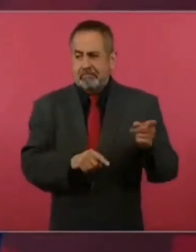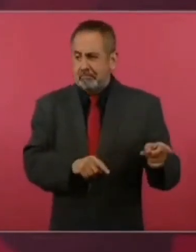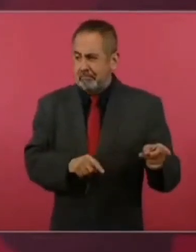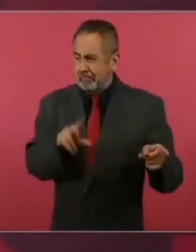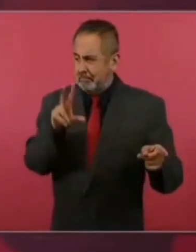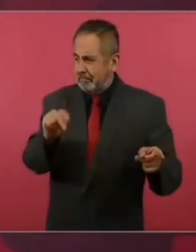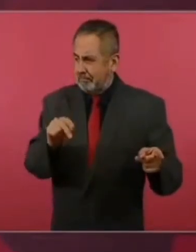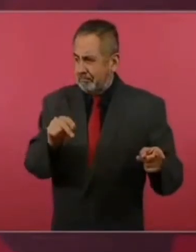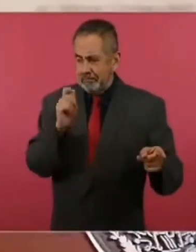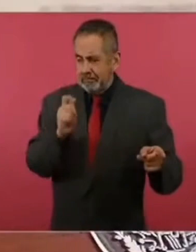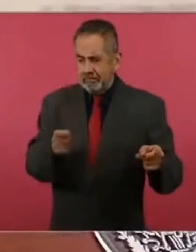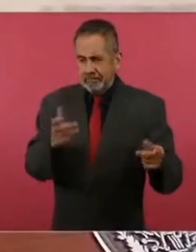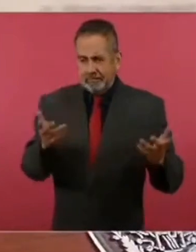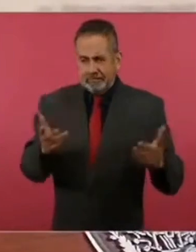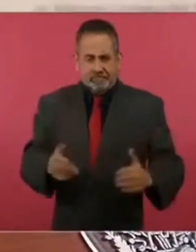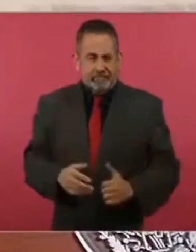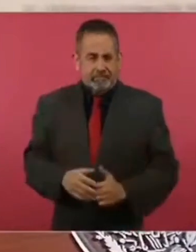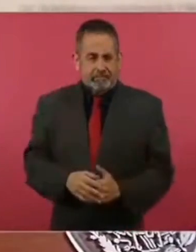que